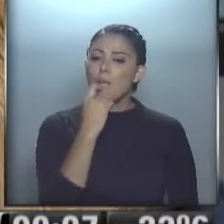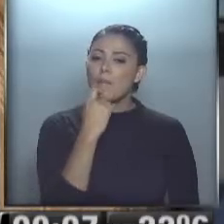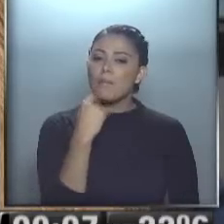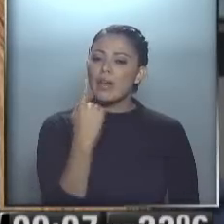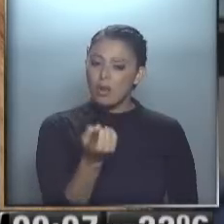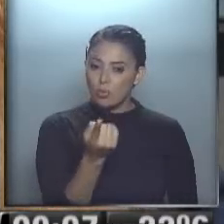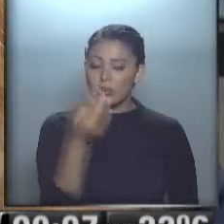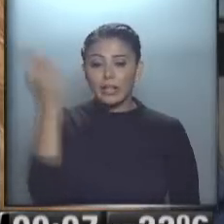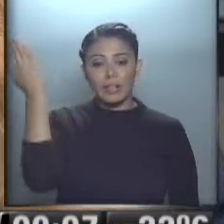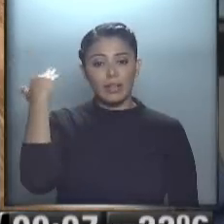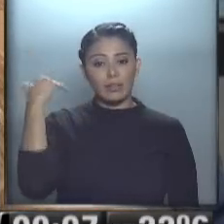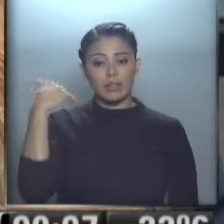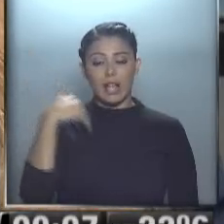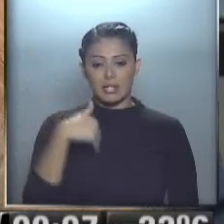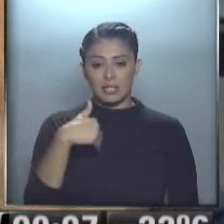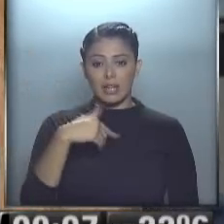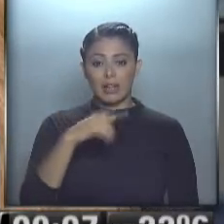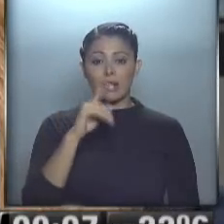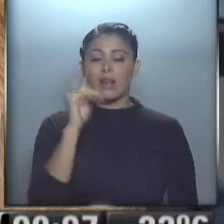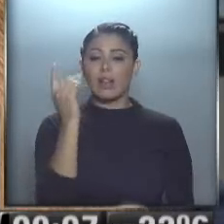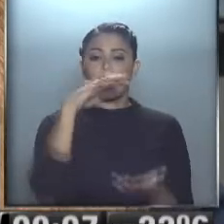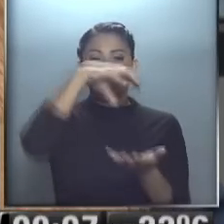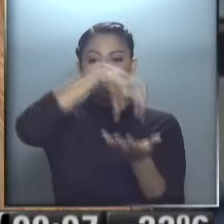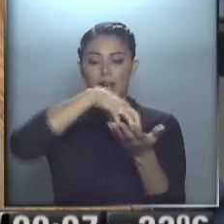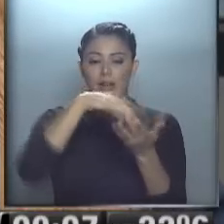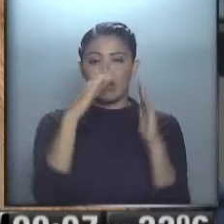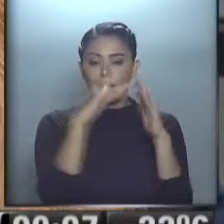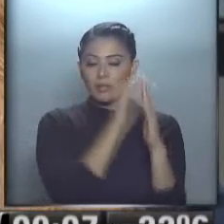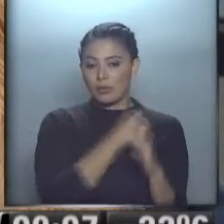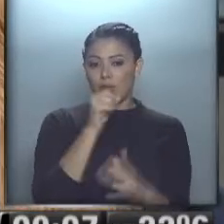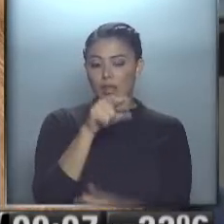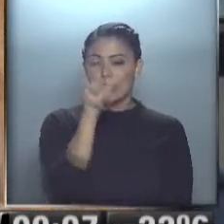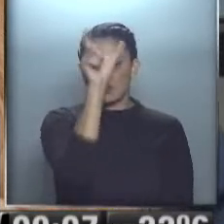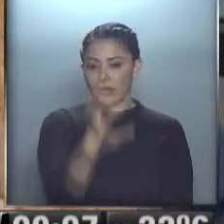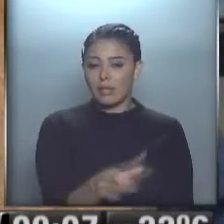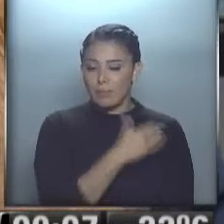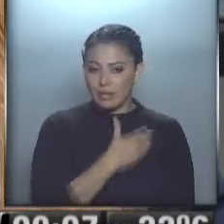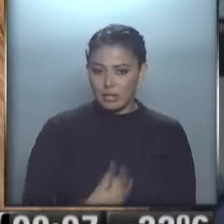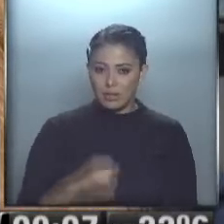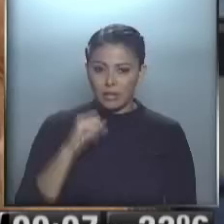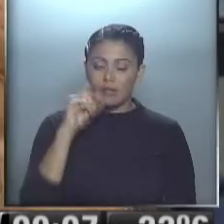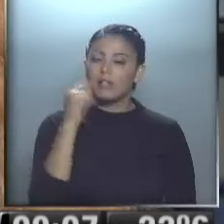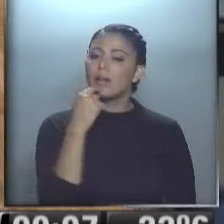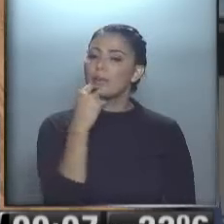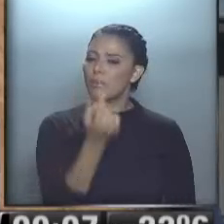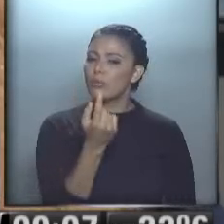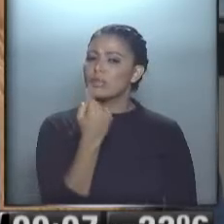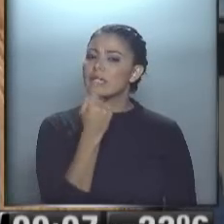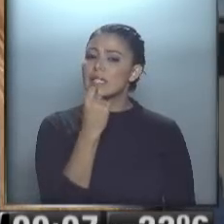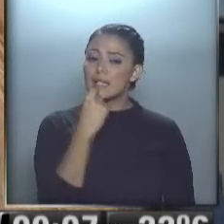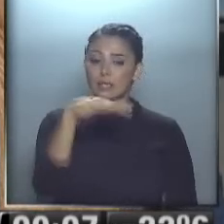hicimos en la jornada de ayer en el Palacio de Miraflores al presidente Nicolás Maduro era si a partir de esta